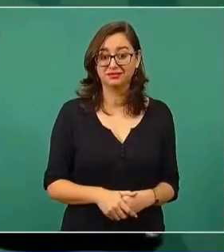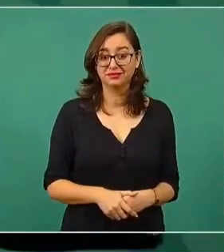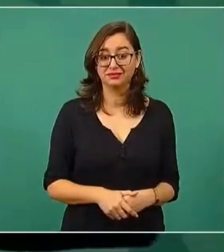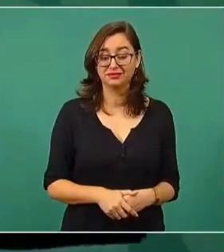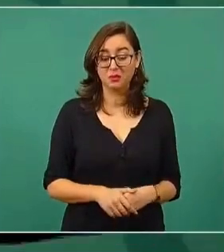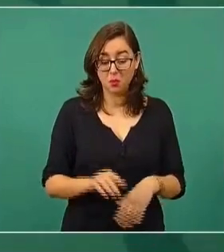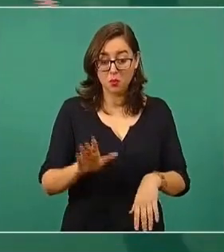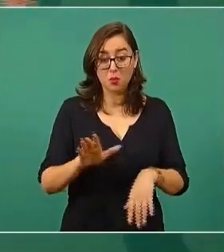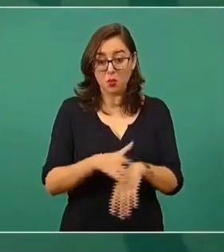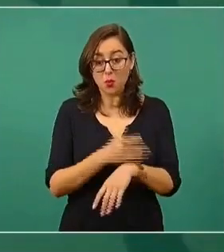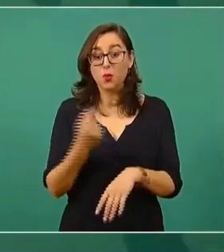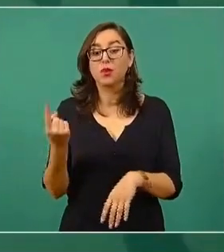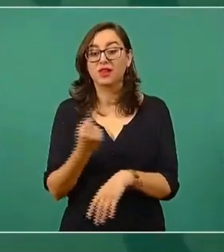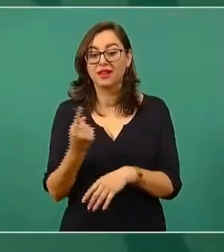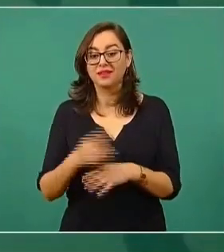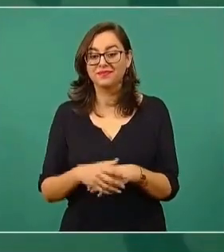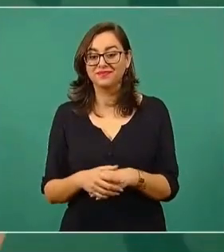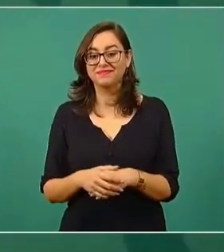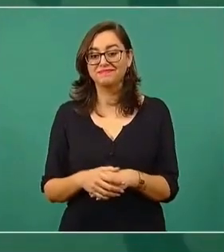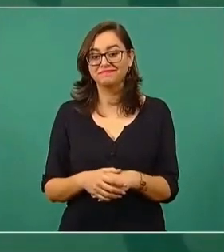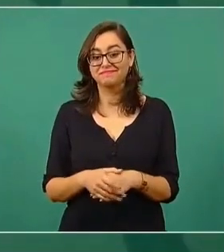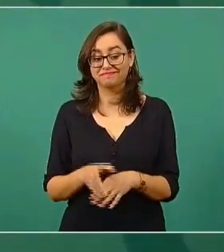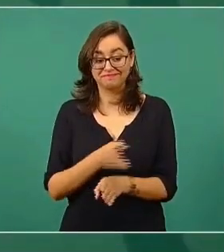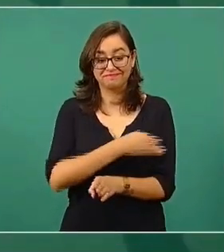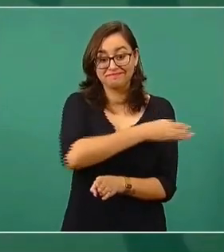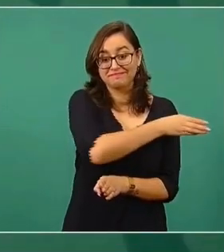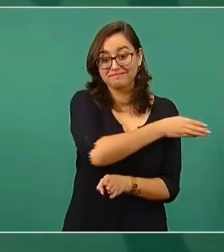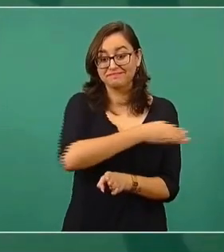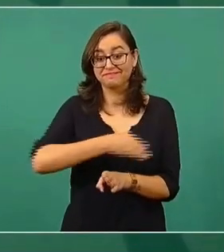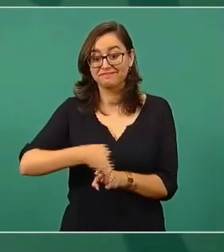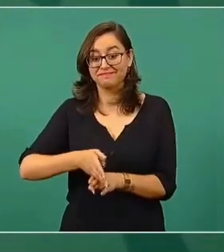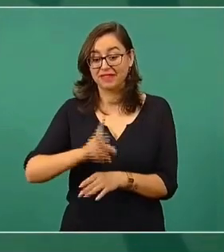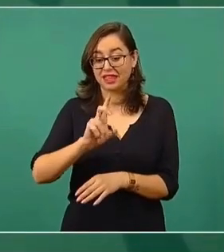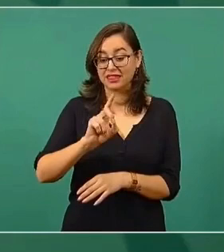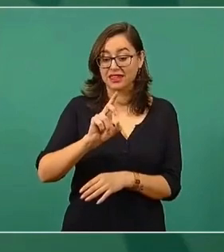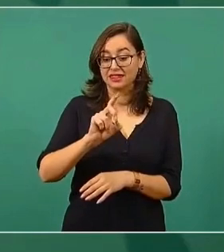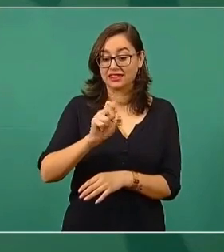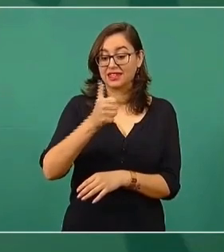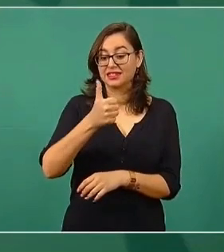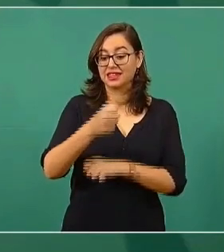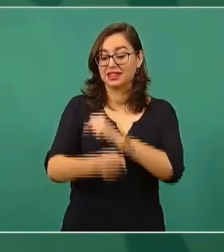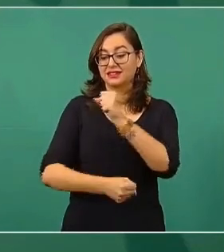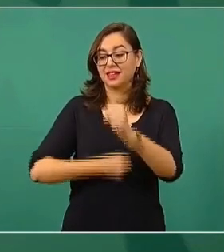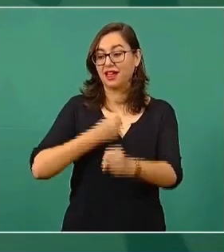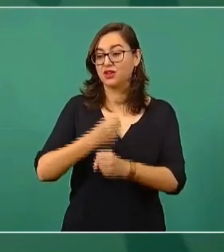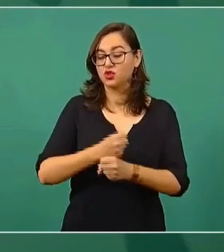Porque fueron 36 años de predominio